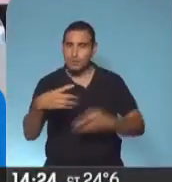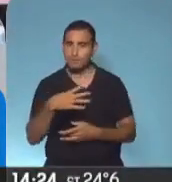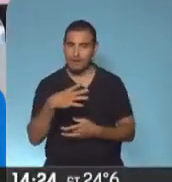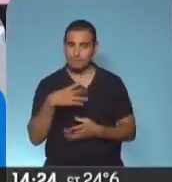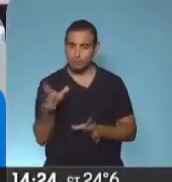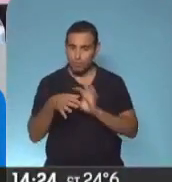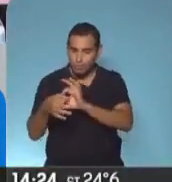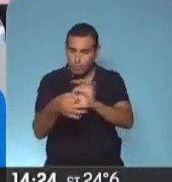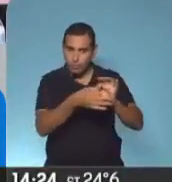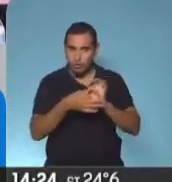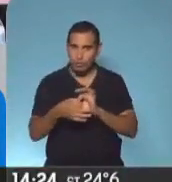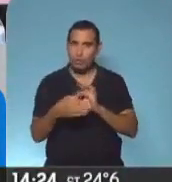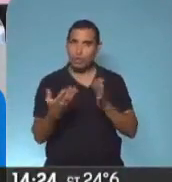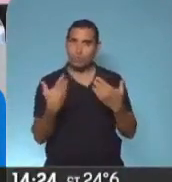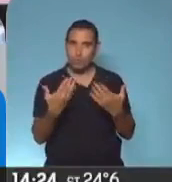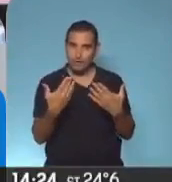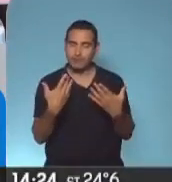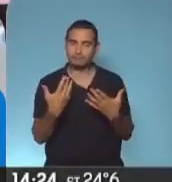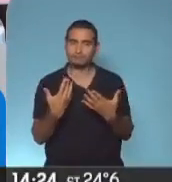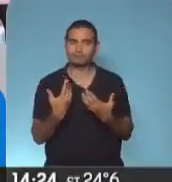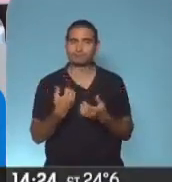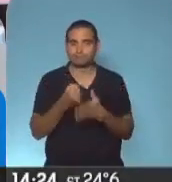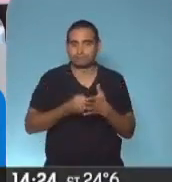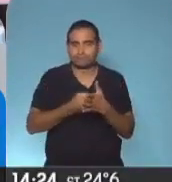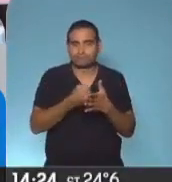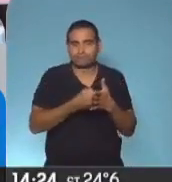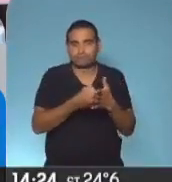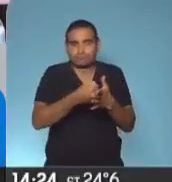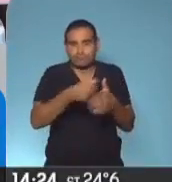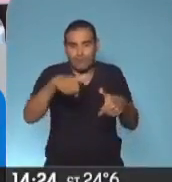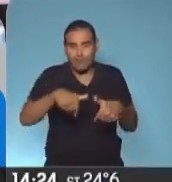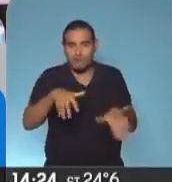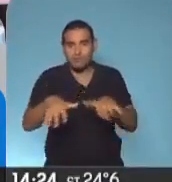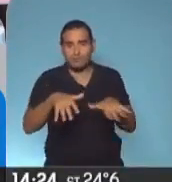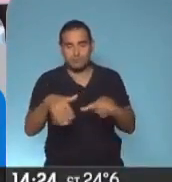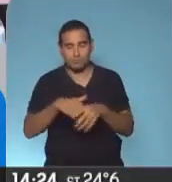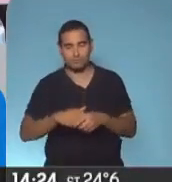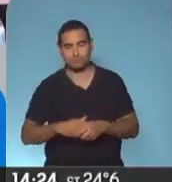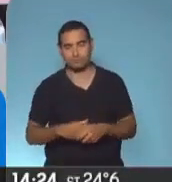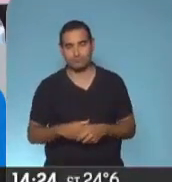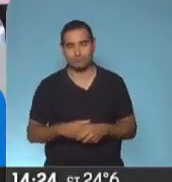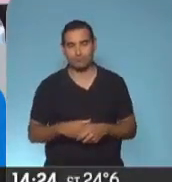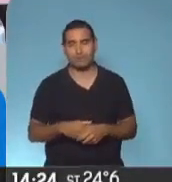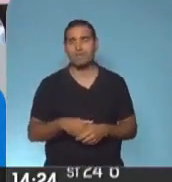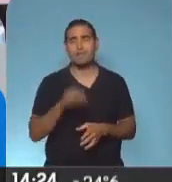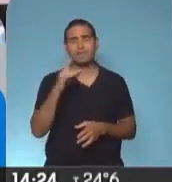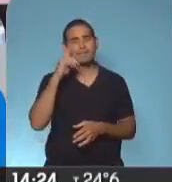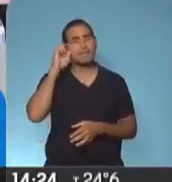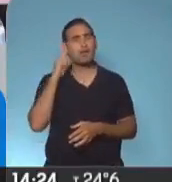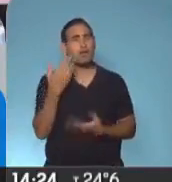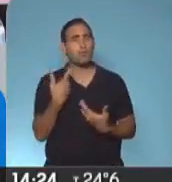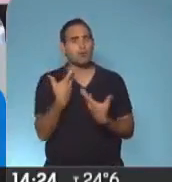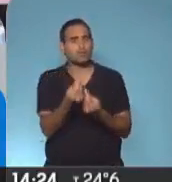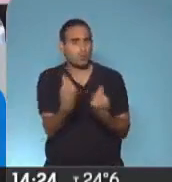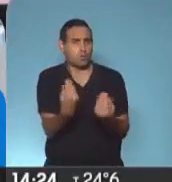entre todos poder sobrellevar lo antes posible, con el menor dolor posible, la pandemia del coronavirus. Diego, ¿de qué manera se puede